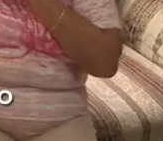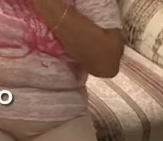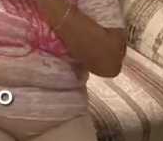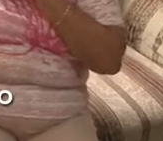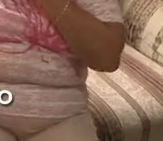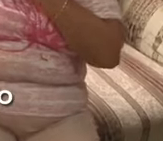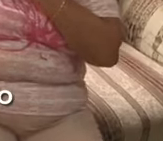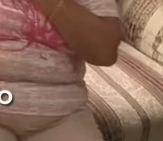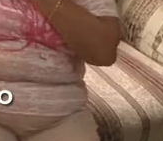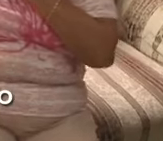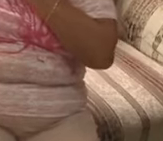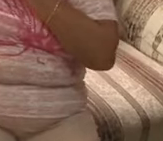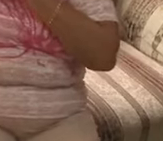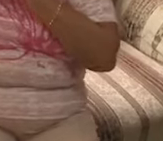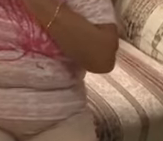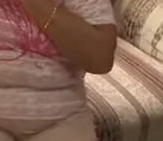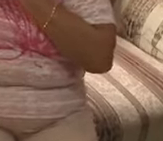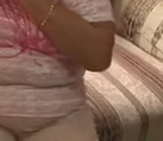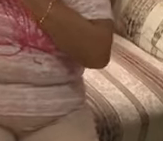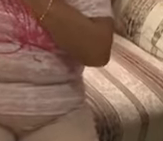para ser examinado.